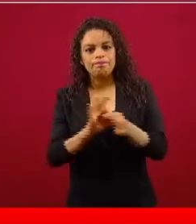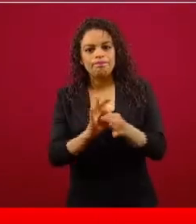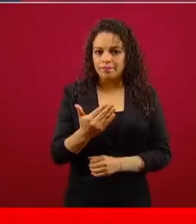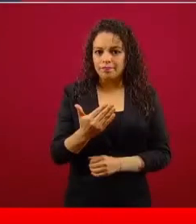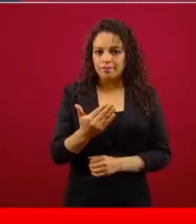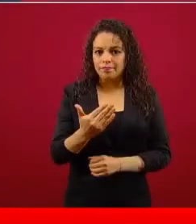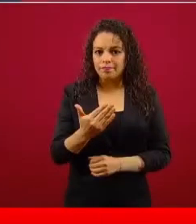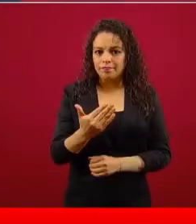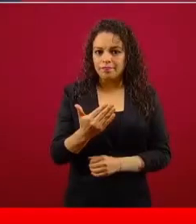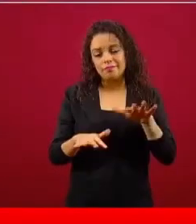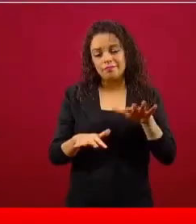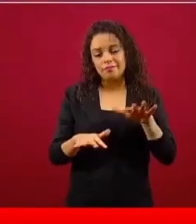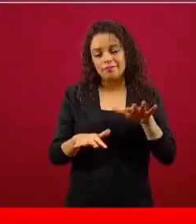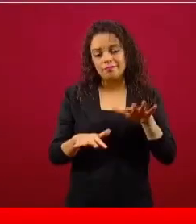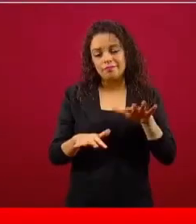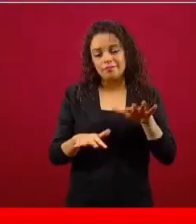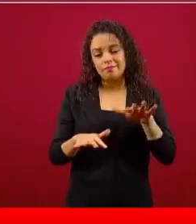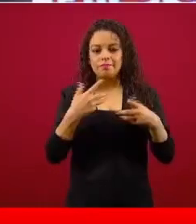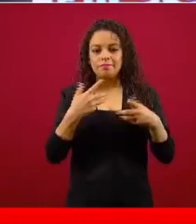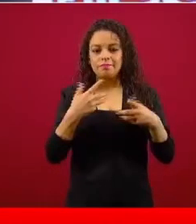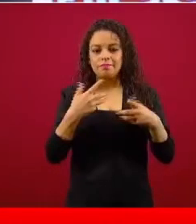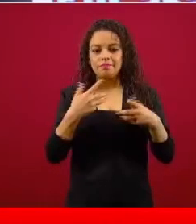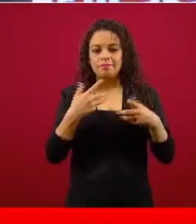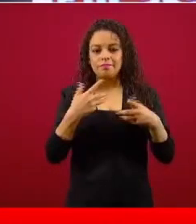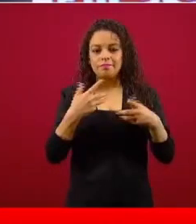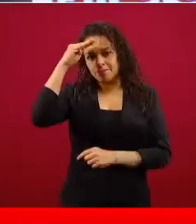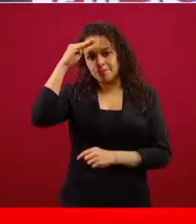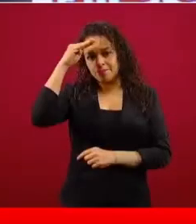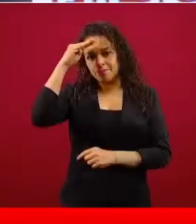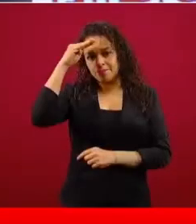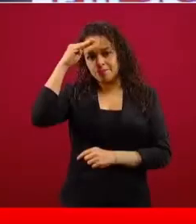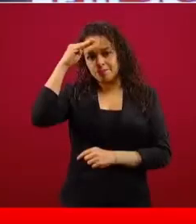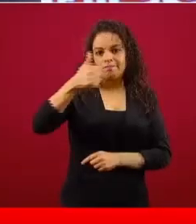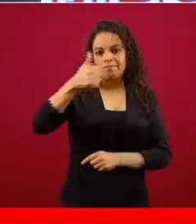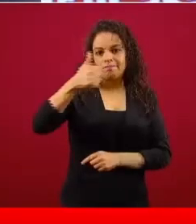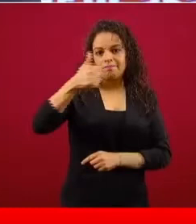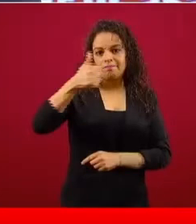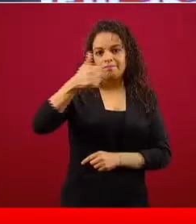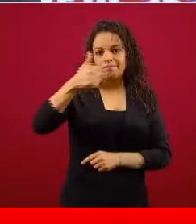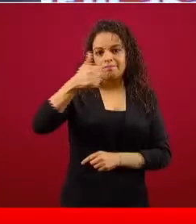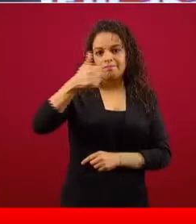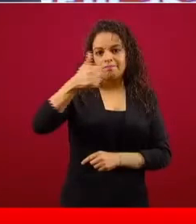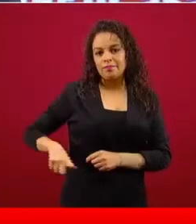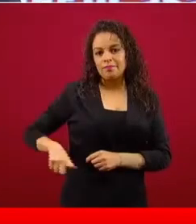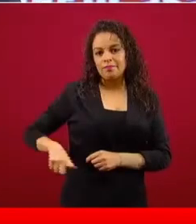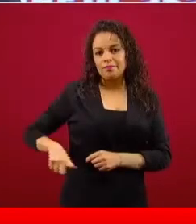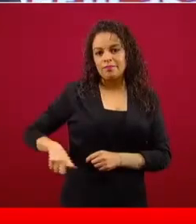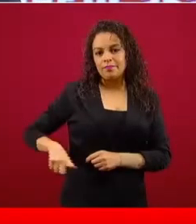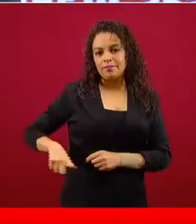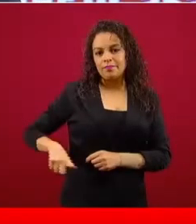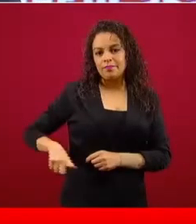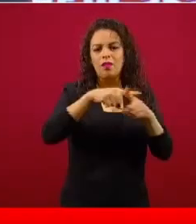Hay diferencias al interior del gobierno, como en todos lados.